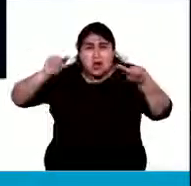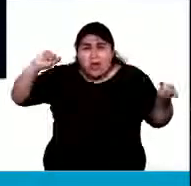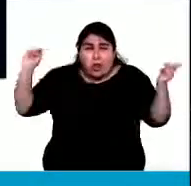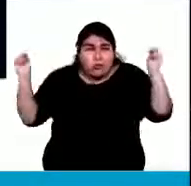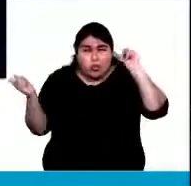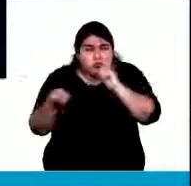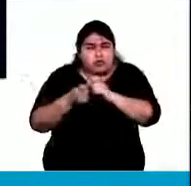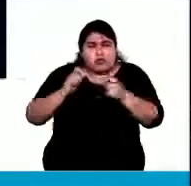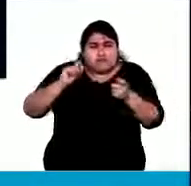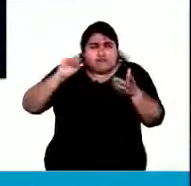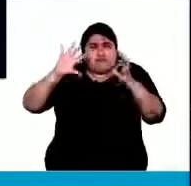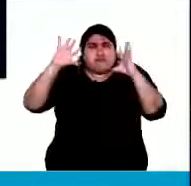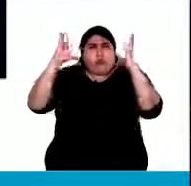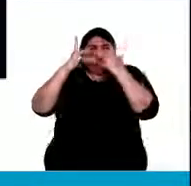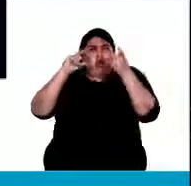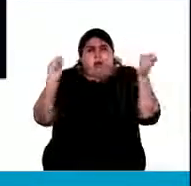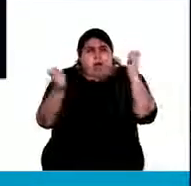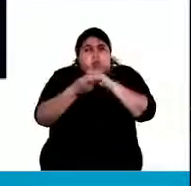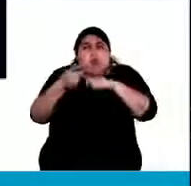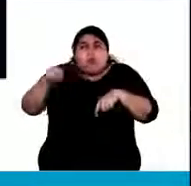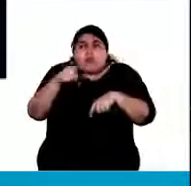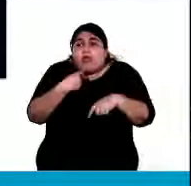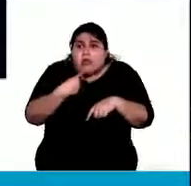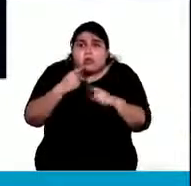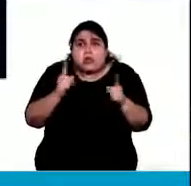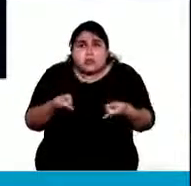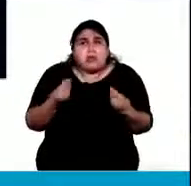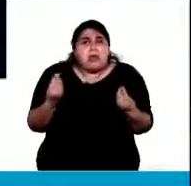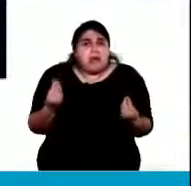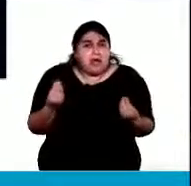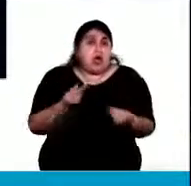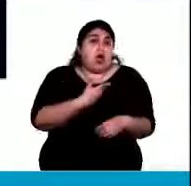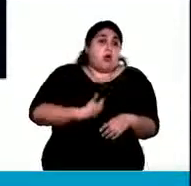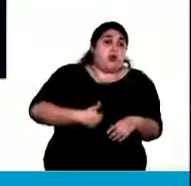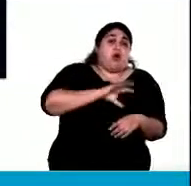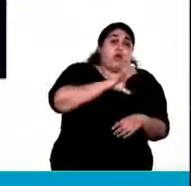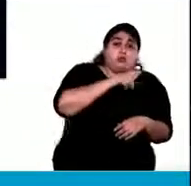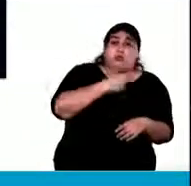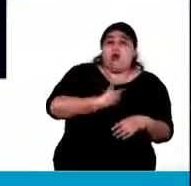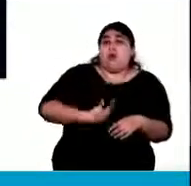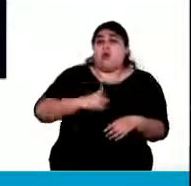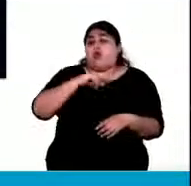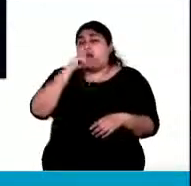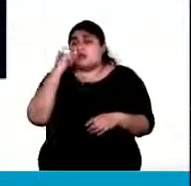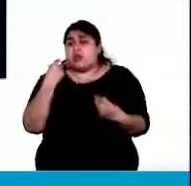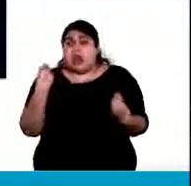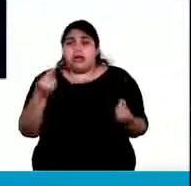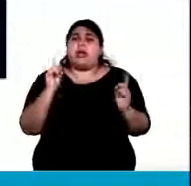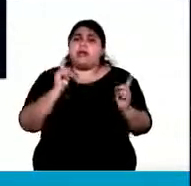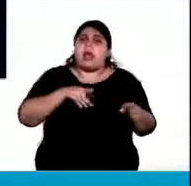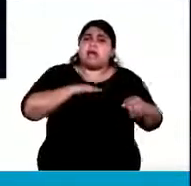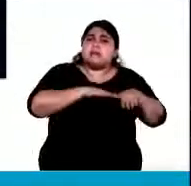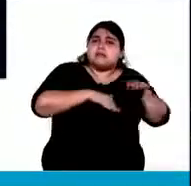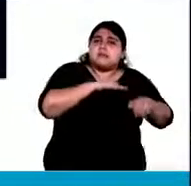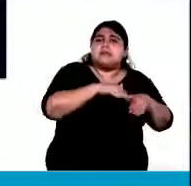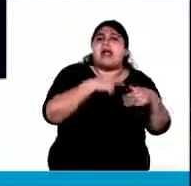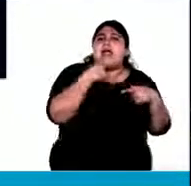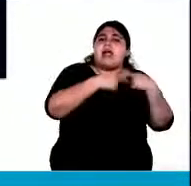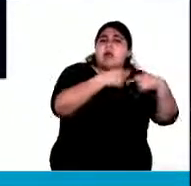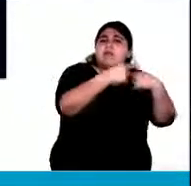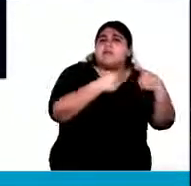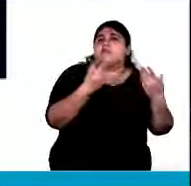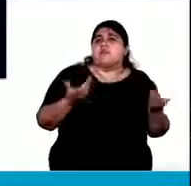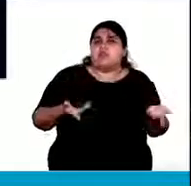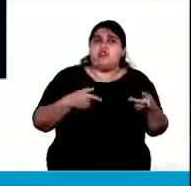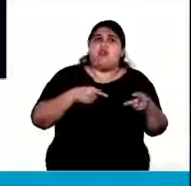sí es de incertidumbre, este gobierno provincial y el gobierno nacional ha dado certeza. ¿Cuáles son las certezas que le ha dado